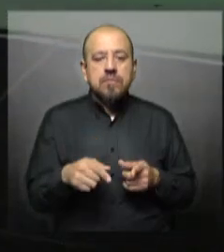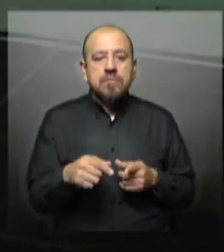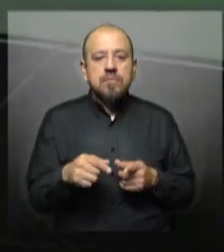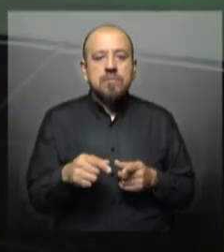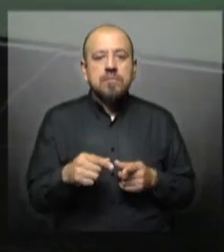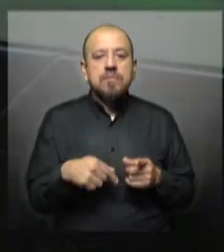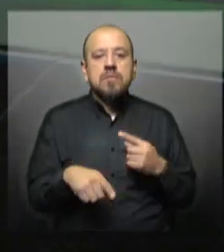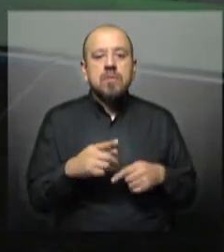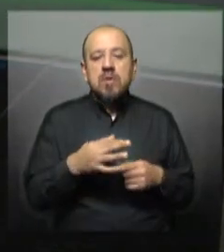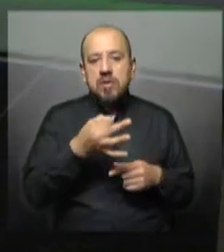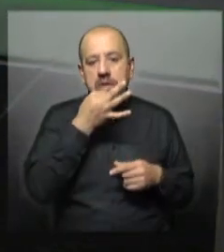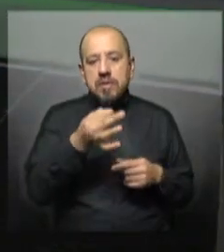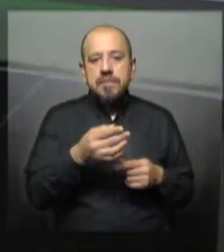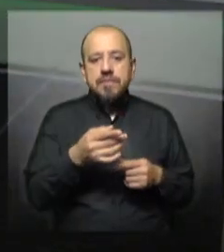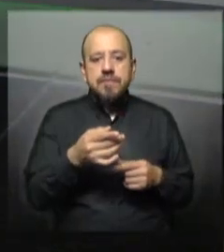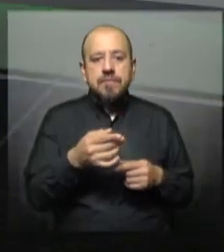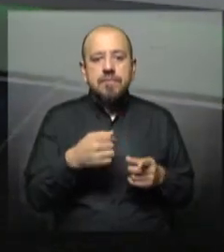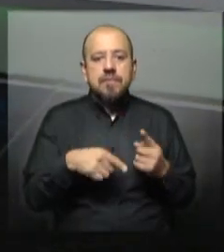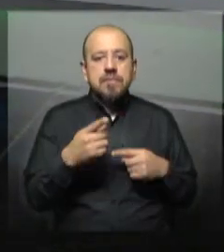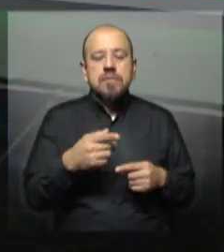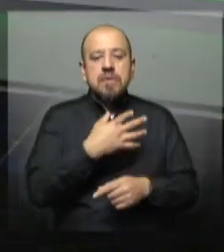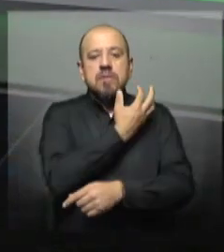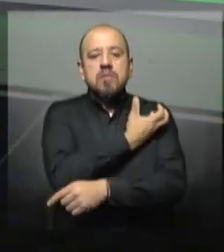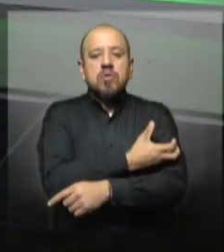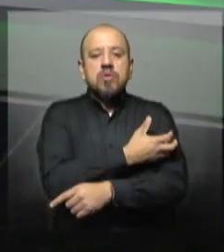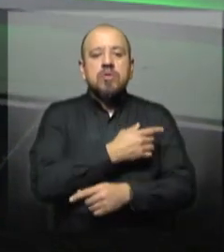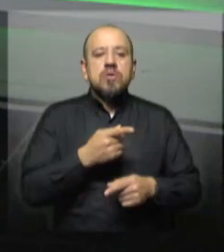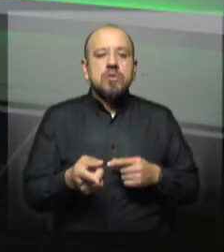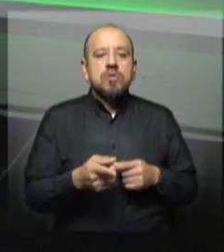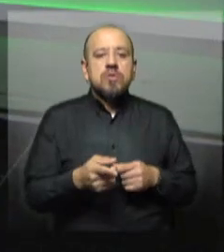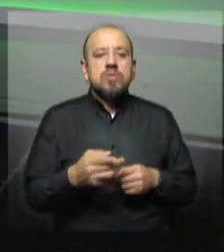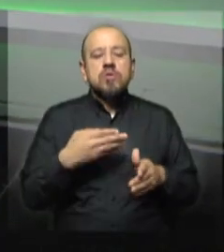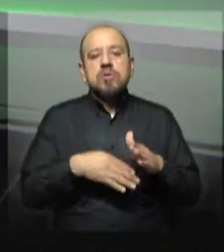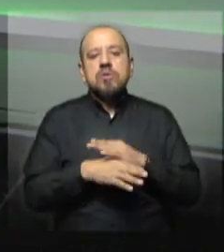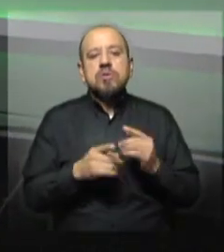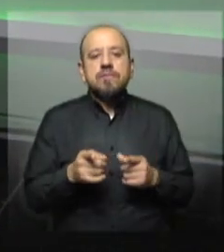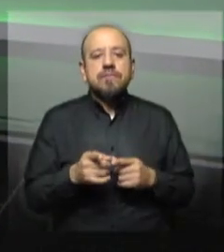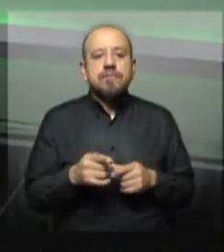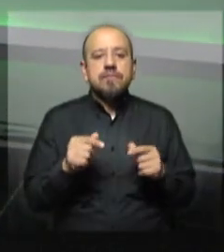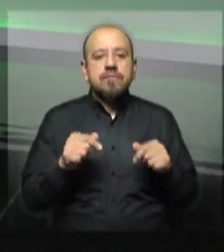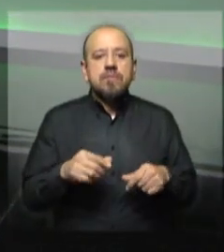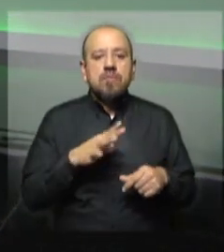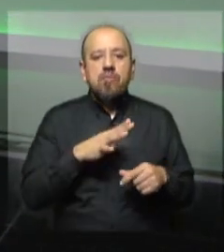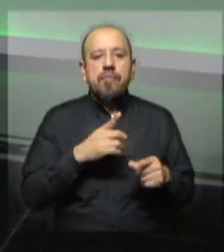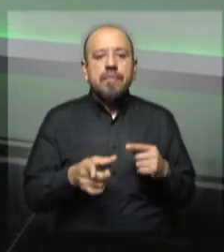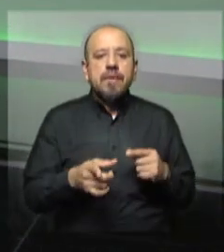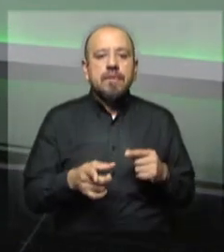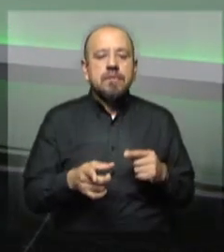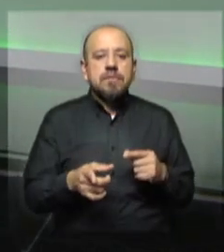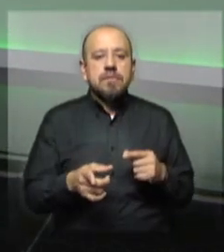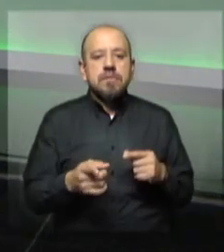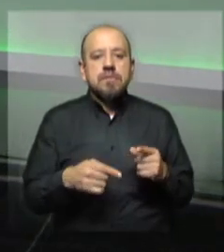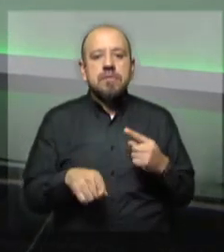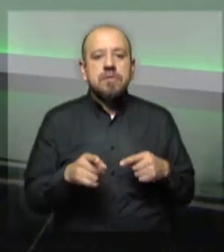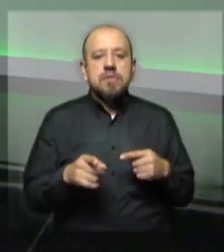ancla de referencia cuando hablamos de la medición de la pobreza estamos hablando de la medición de pobreza por ingresos esto quiere decir que acá tenemos dos umbrales para justamente